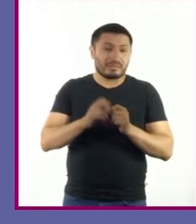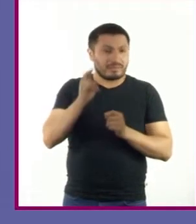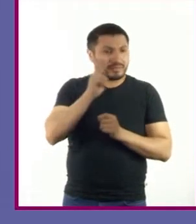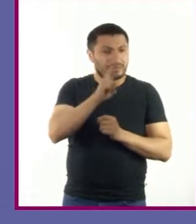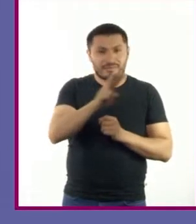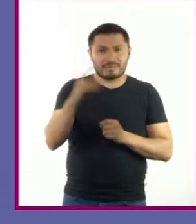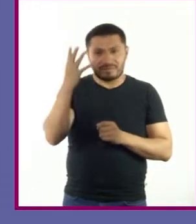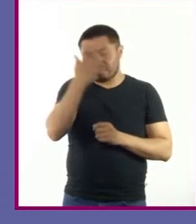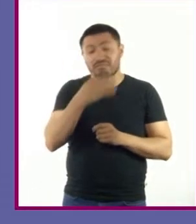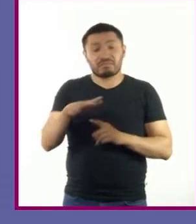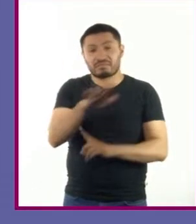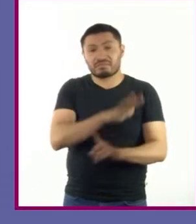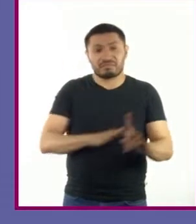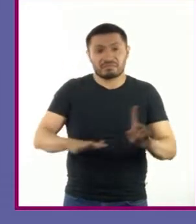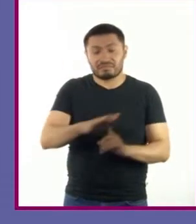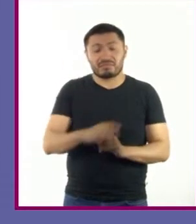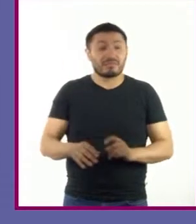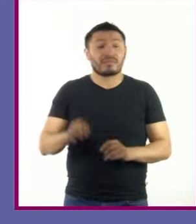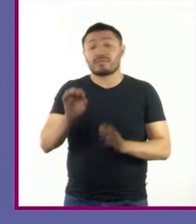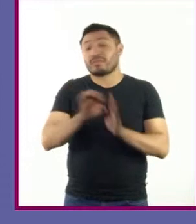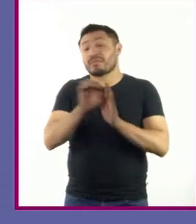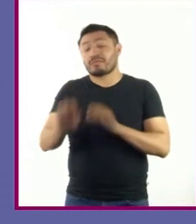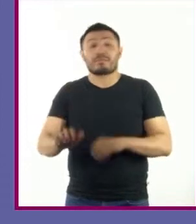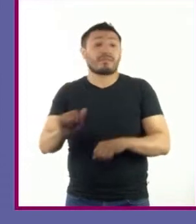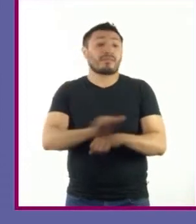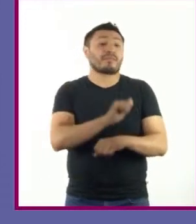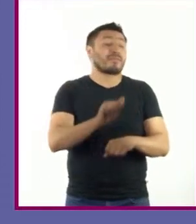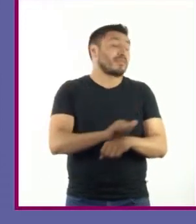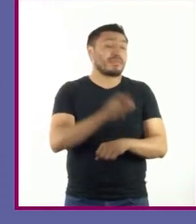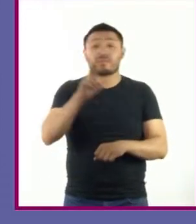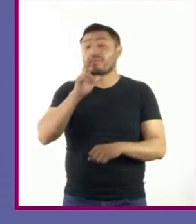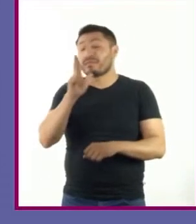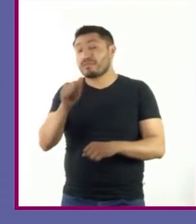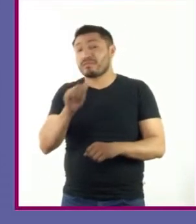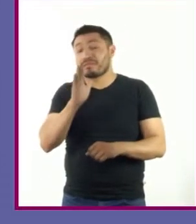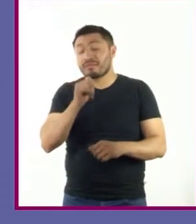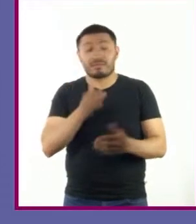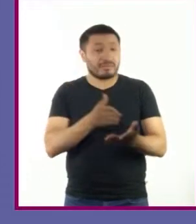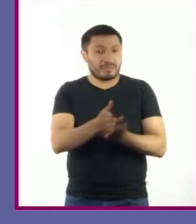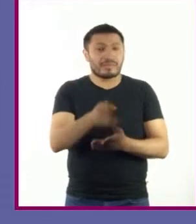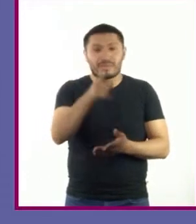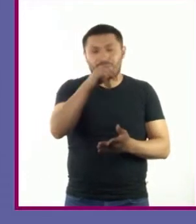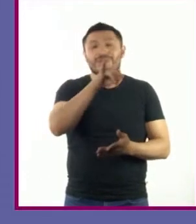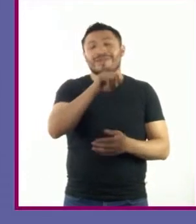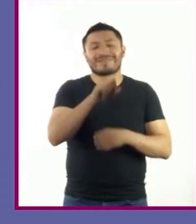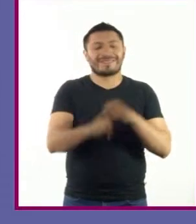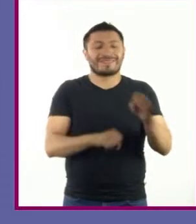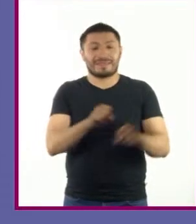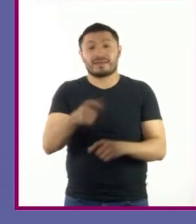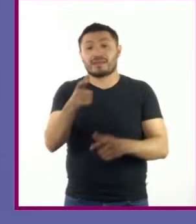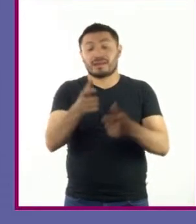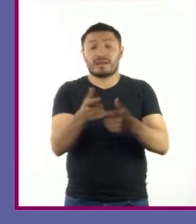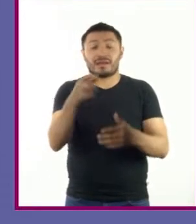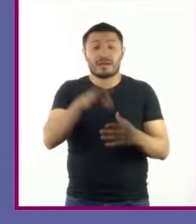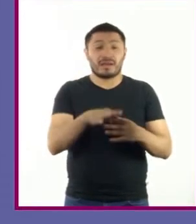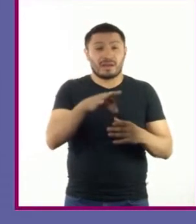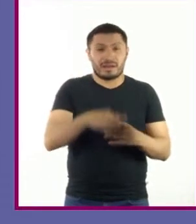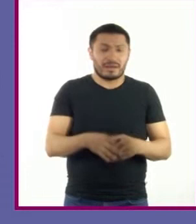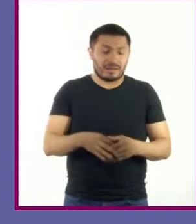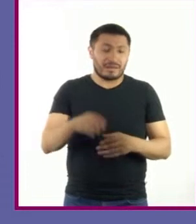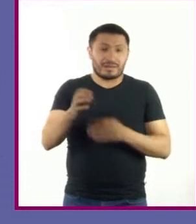hermosos y grandiosos donde un auto no puede entrar. Aparte economizas, haces ejercicio y no contaminas, lo